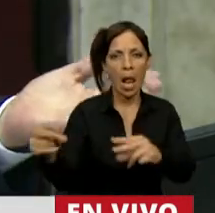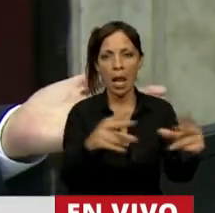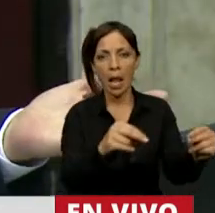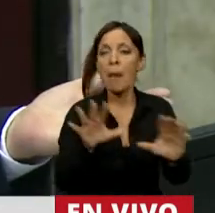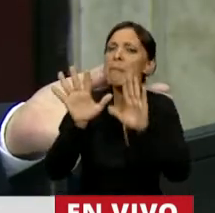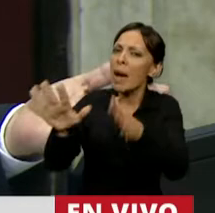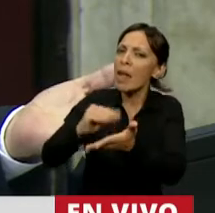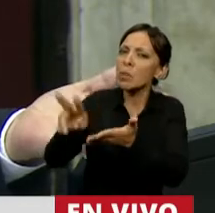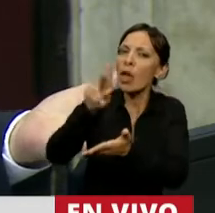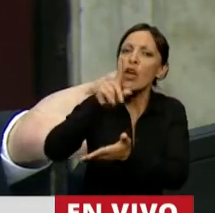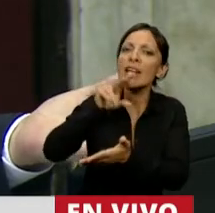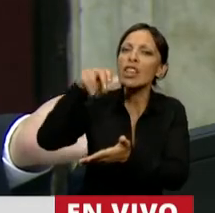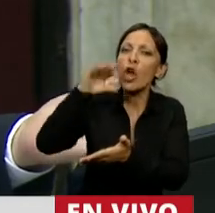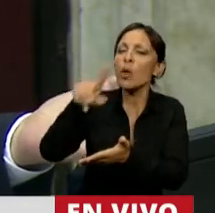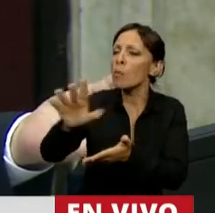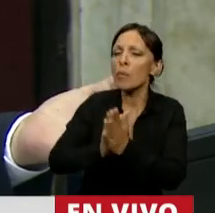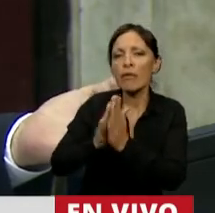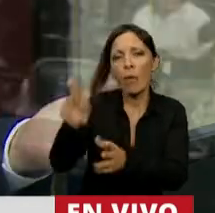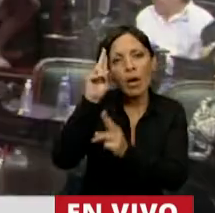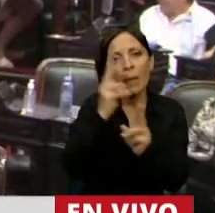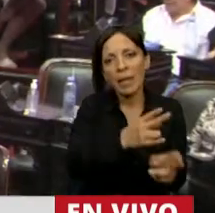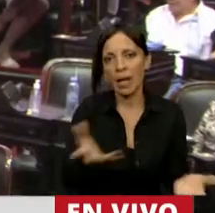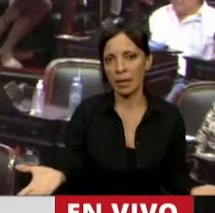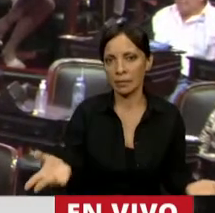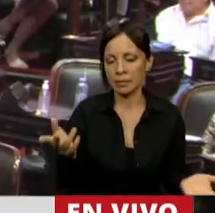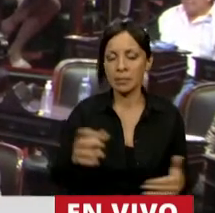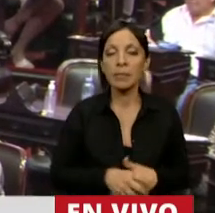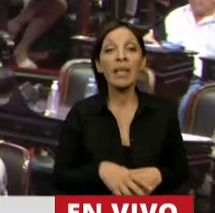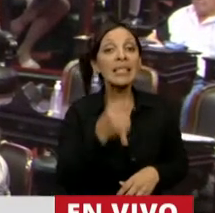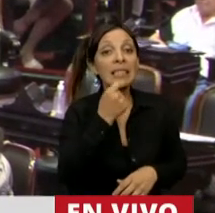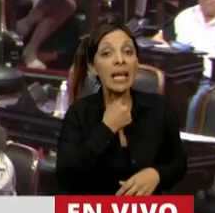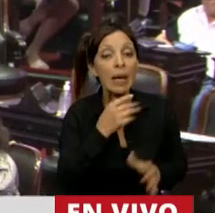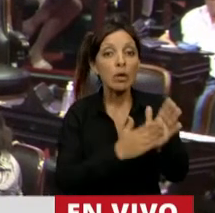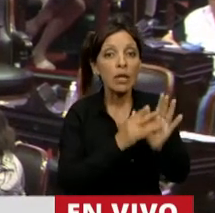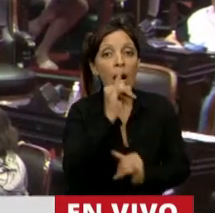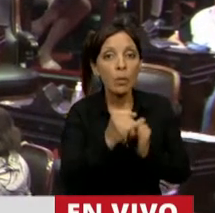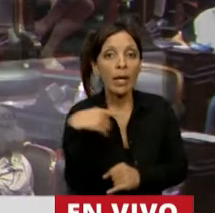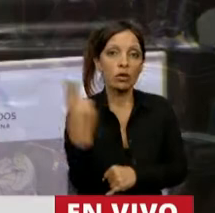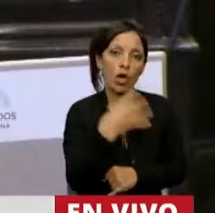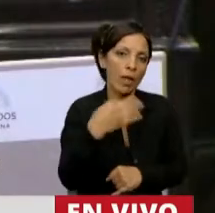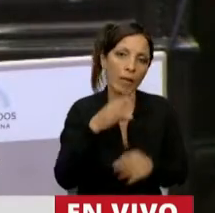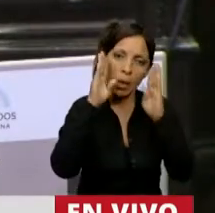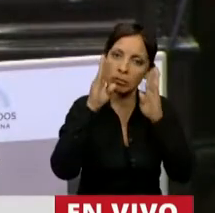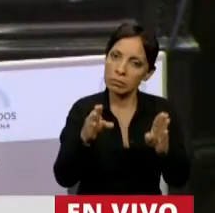Arritondo, cuando usted habló nadie lo interrumpió, le pido que sea respetuoso. Si queremos argumentar, tenemos que estar dispuestos a